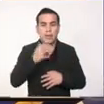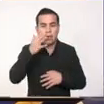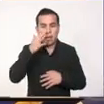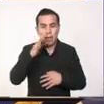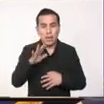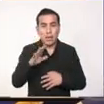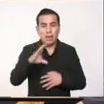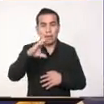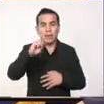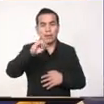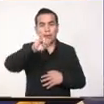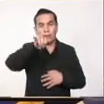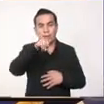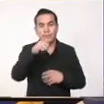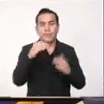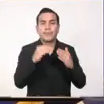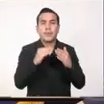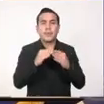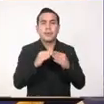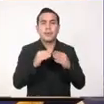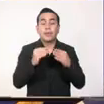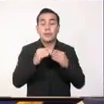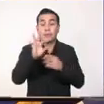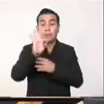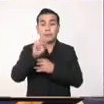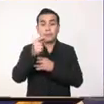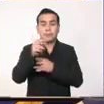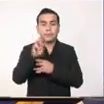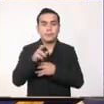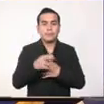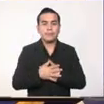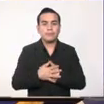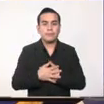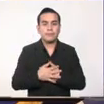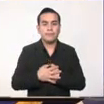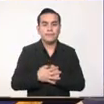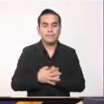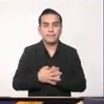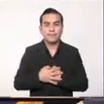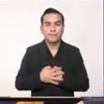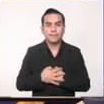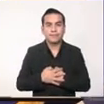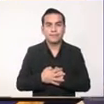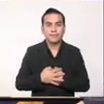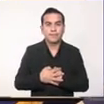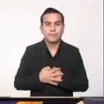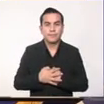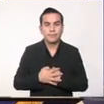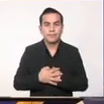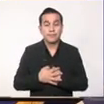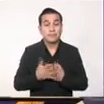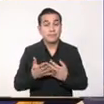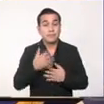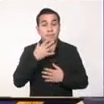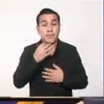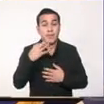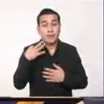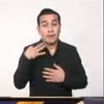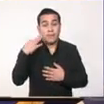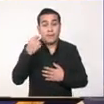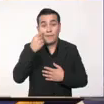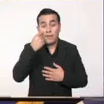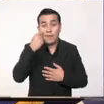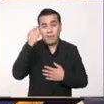ley del órgano judicial o la ley de la Fiscalía. Y bueno, yo les invito a que veamos